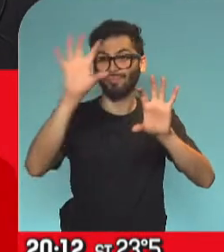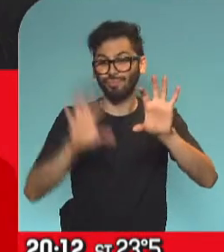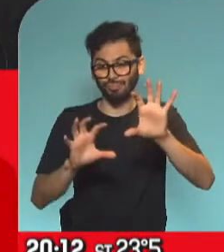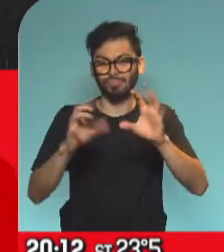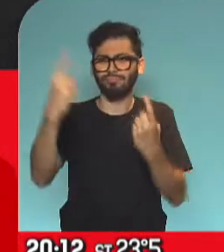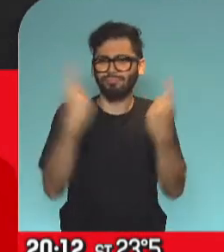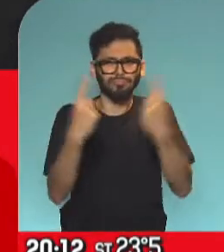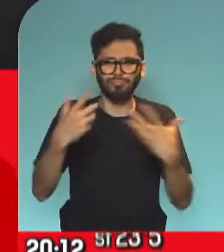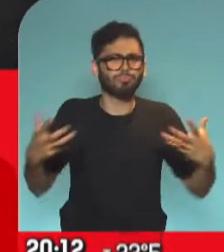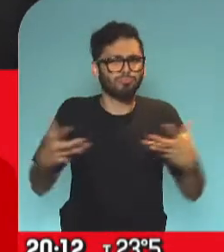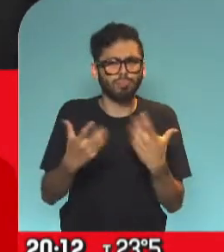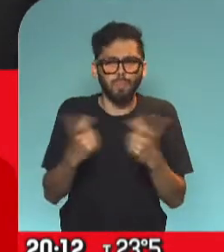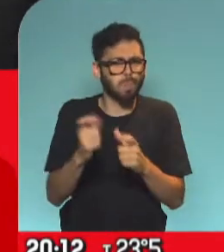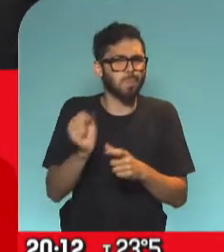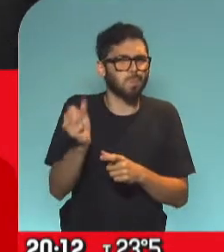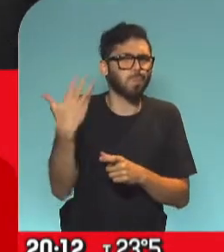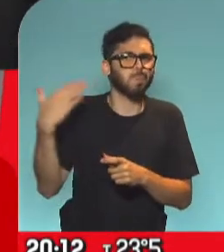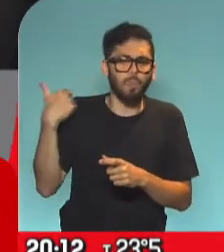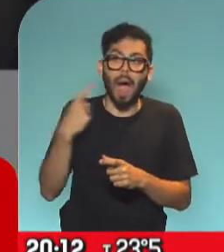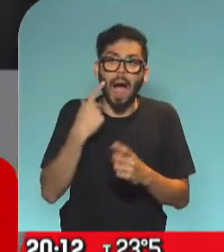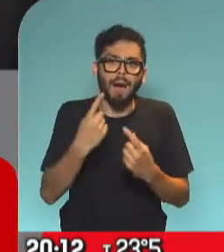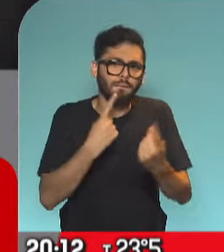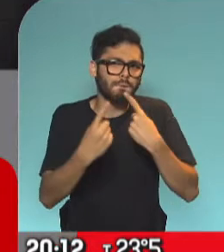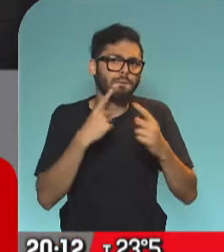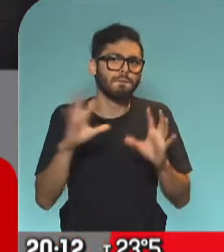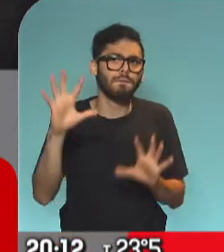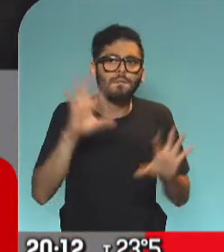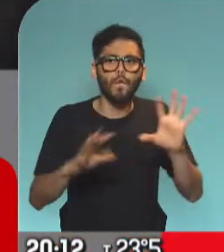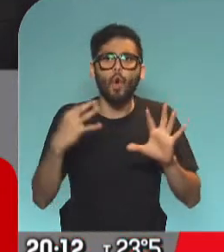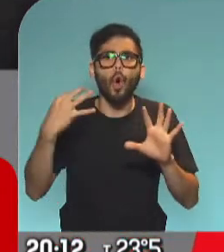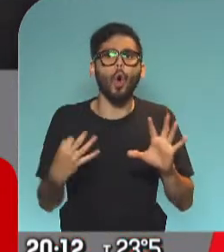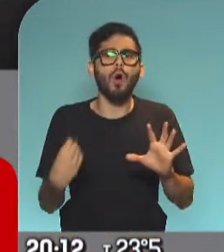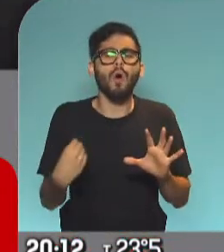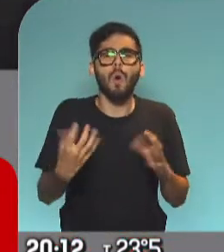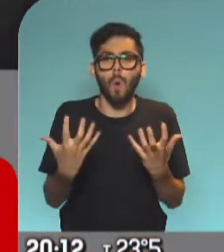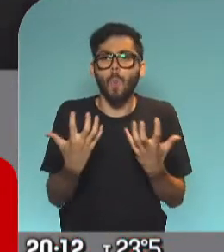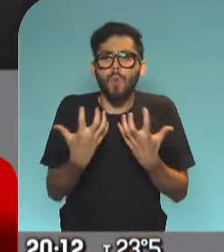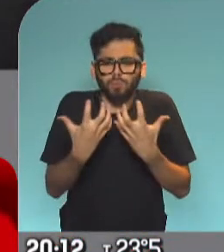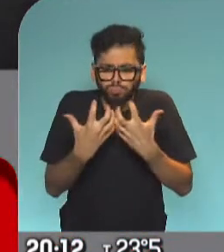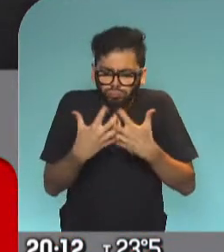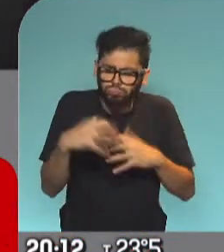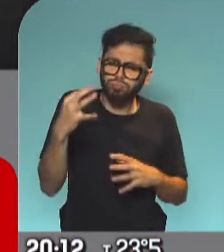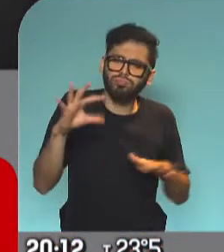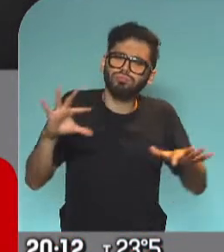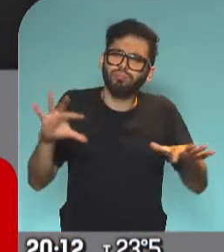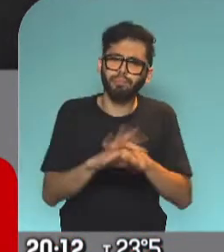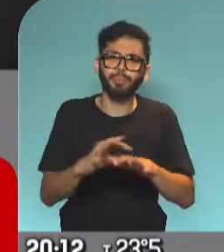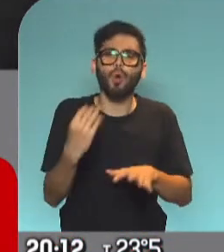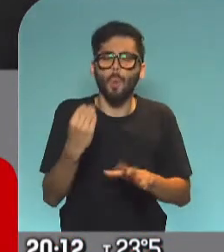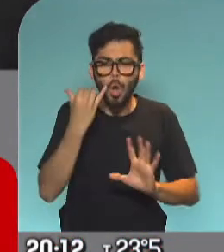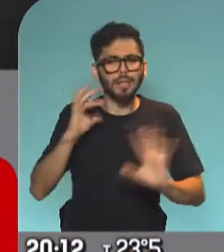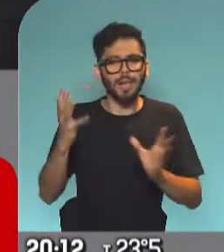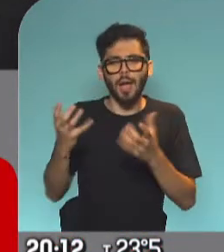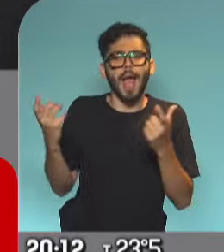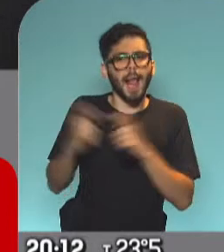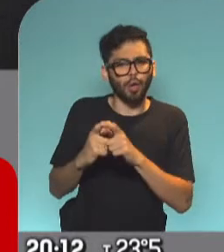para tratar de coordinar y ver de qué manera se eficienta y se planifica de la mejor manera posible ese operativo. Ya en esa